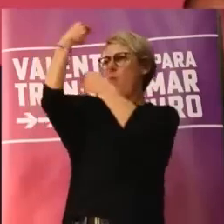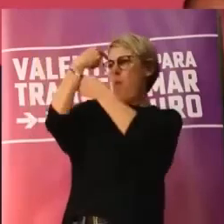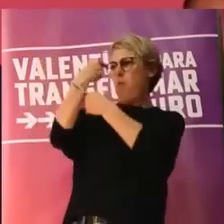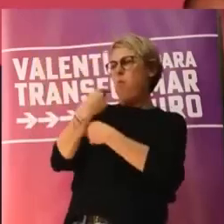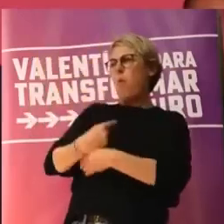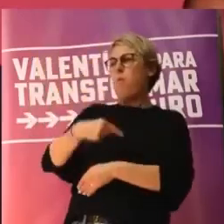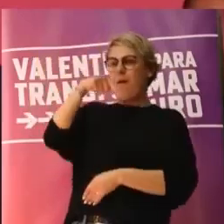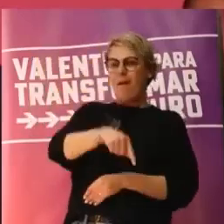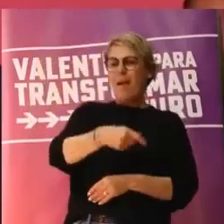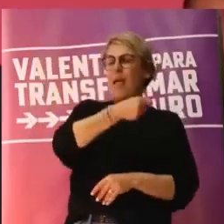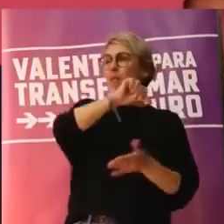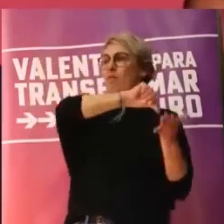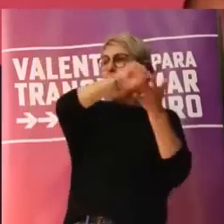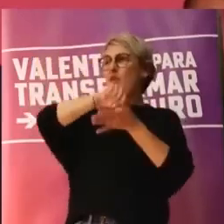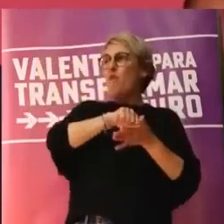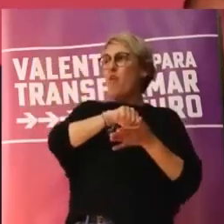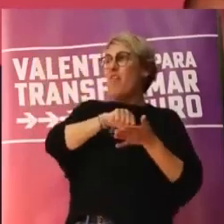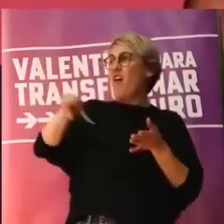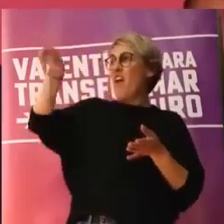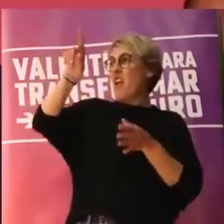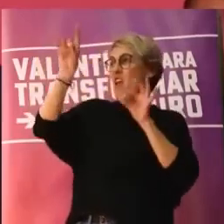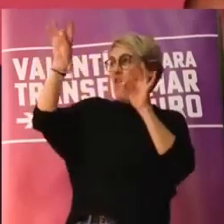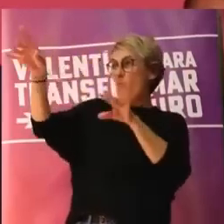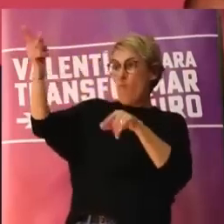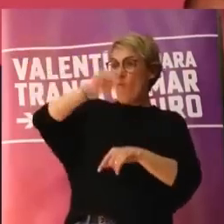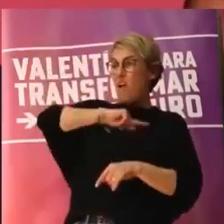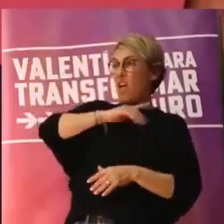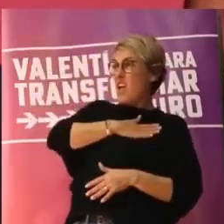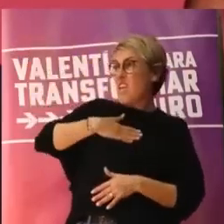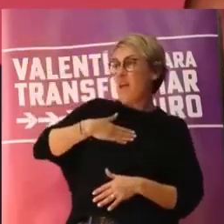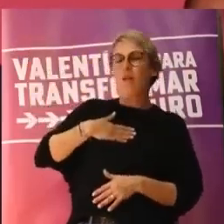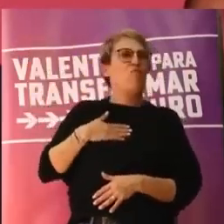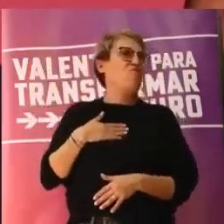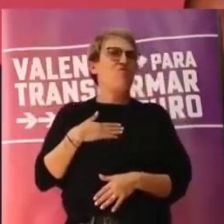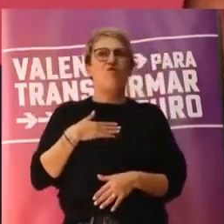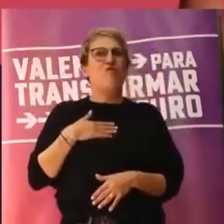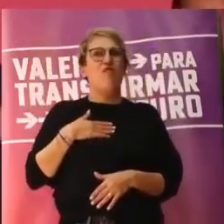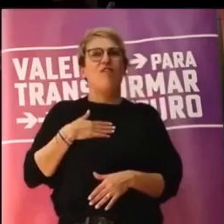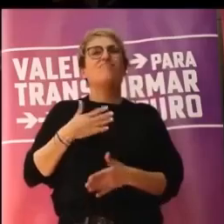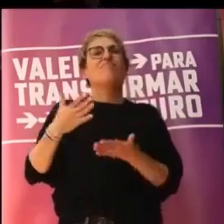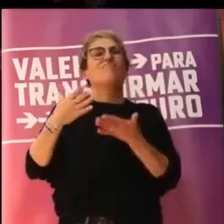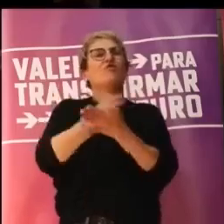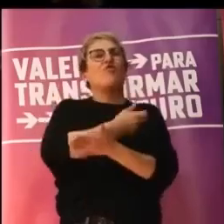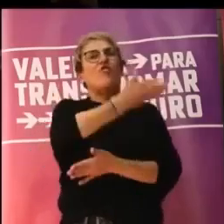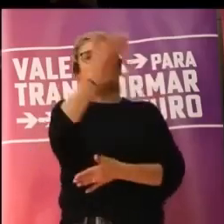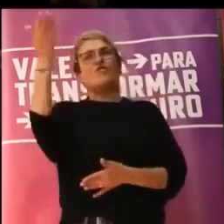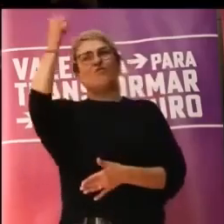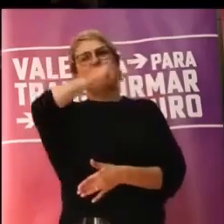ciudadanos de este Estado lo que vosotros sois. Con todos vosotros y vosotras, Antonia Llover.